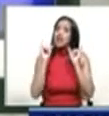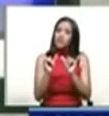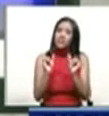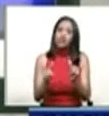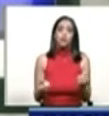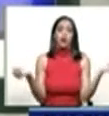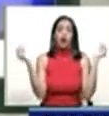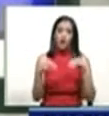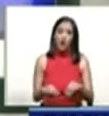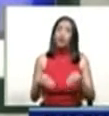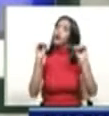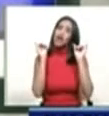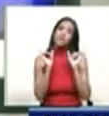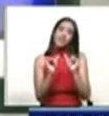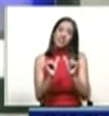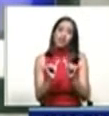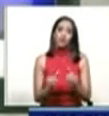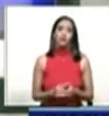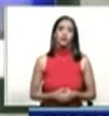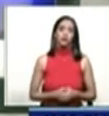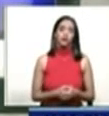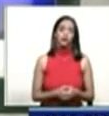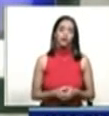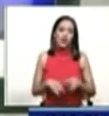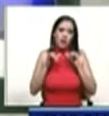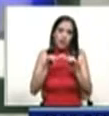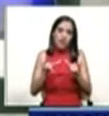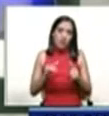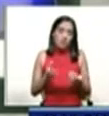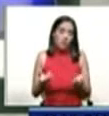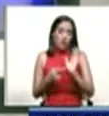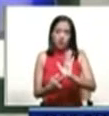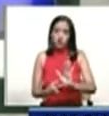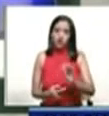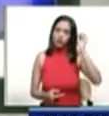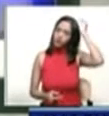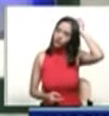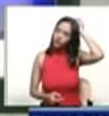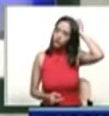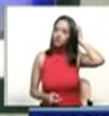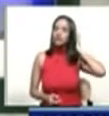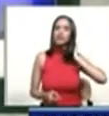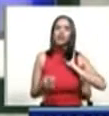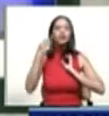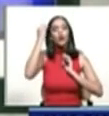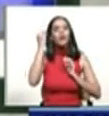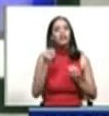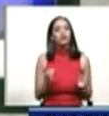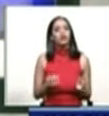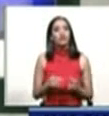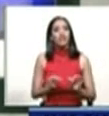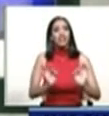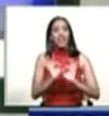negociación. Con los mismos acuerdos. Con los mismos impresentables. Yo creo, mientras tanto, Patricia, nadie